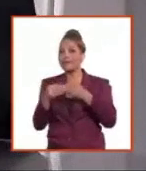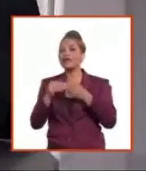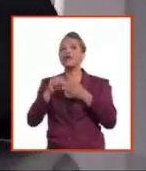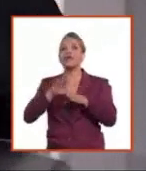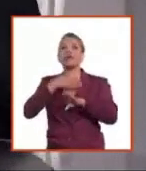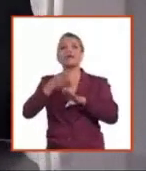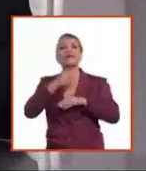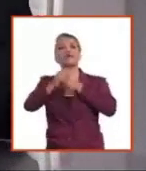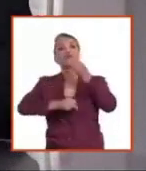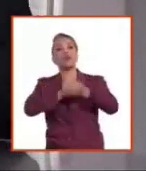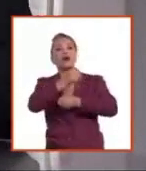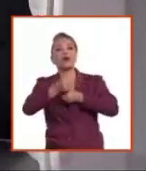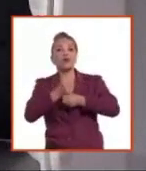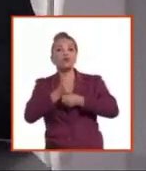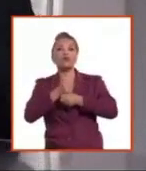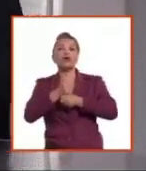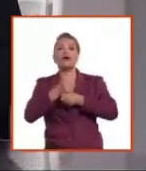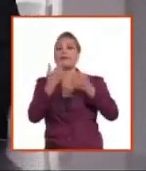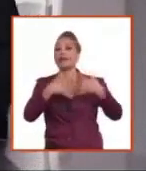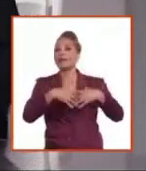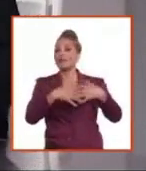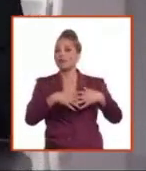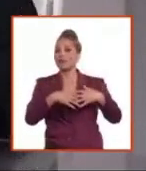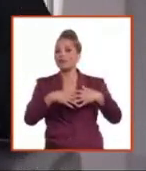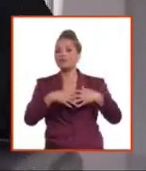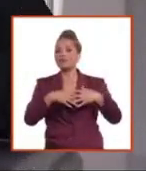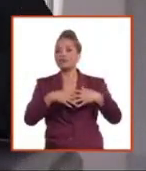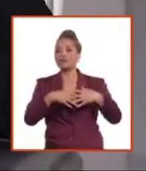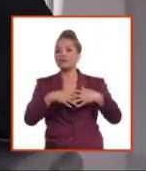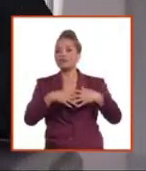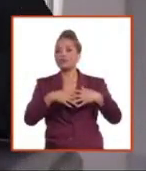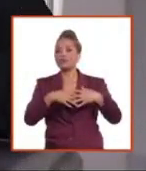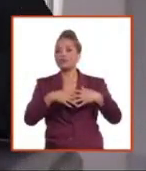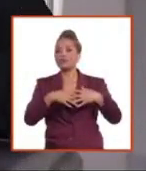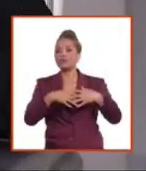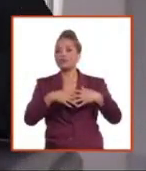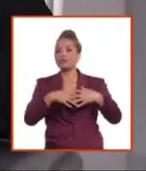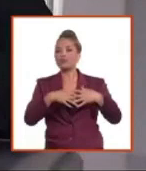inviertes para la producción de bienes y servicios que vendes en moneda nacional